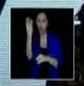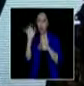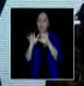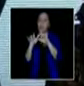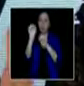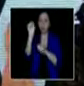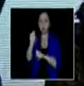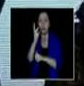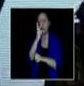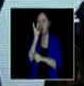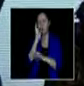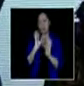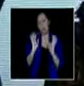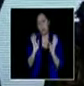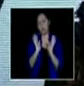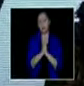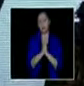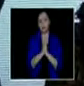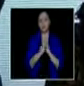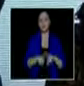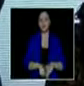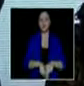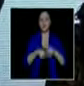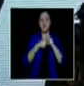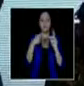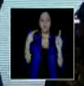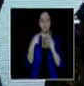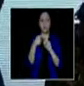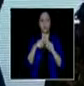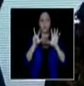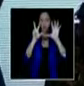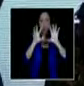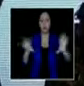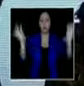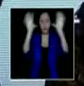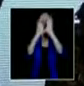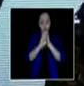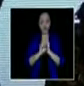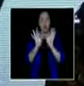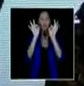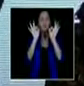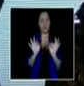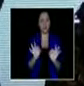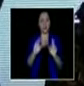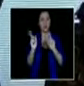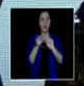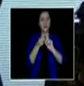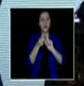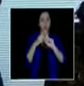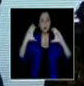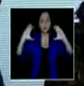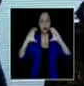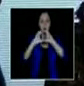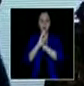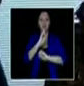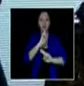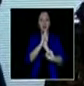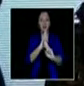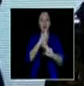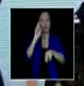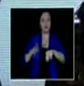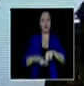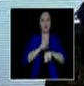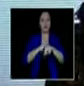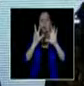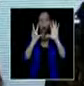directa. Y precisamente a partir de las 8 de la noche entregaremos el primer consolidado a nivel nacional.